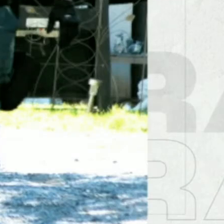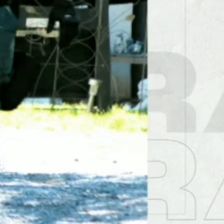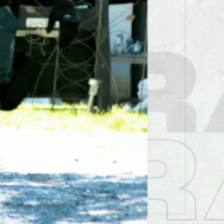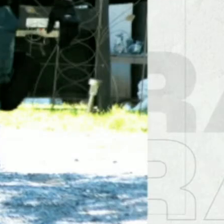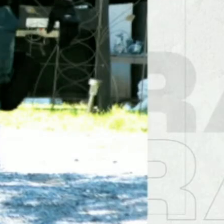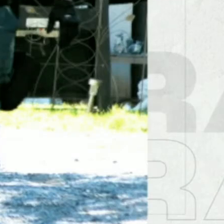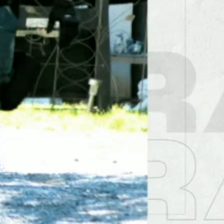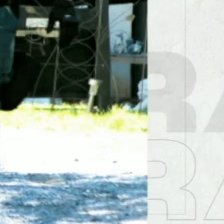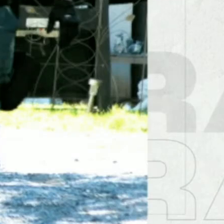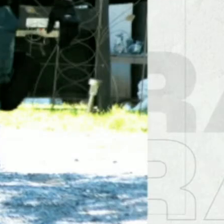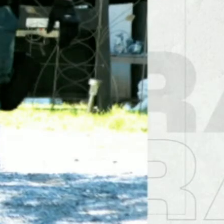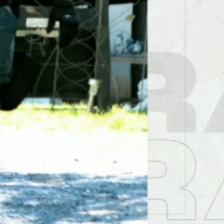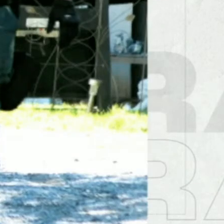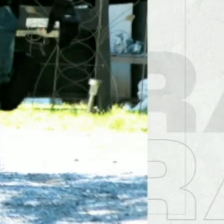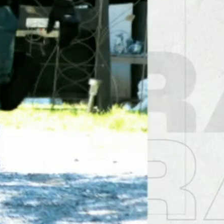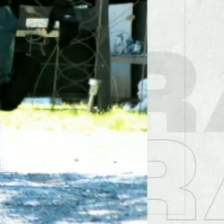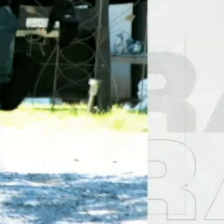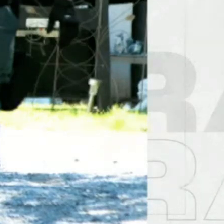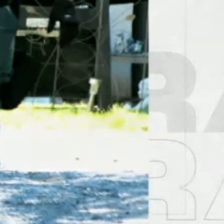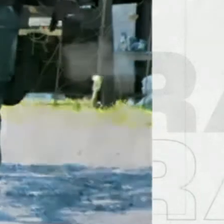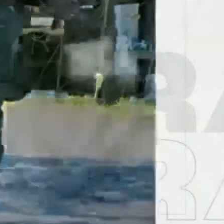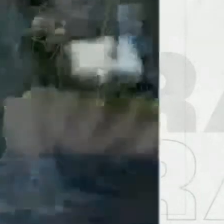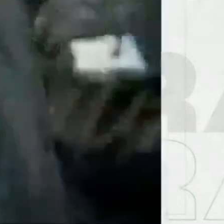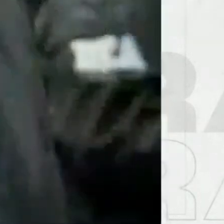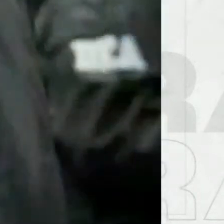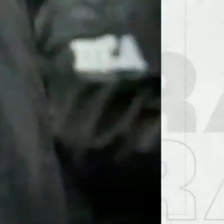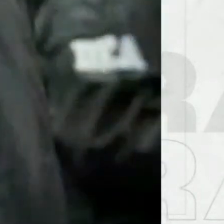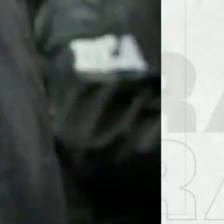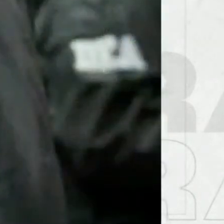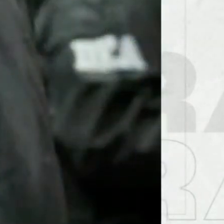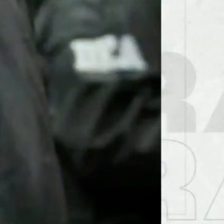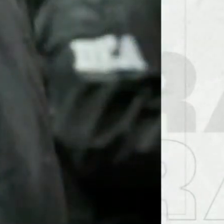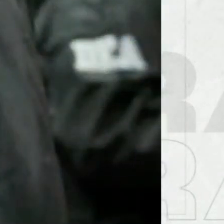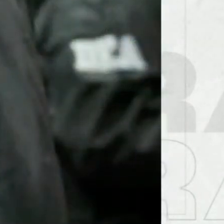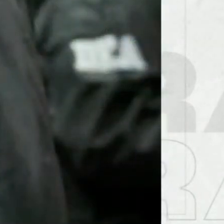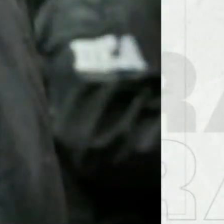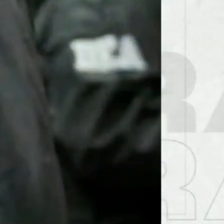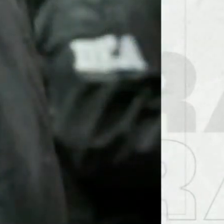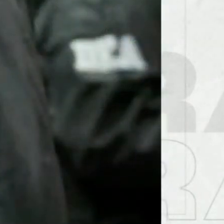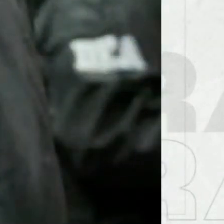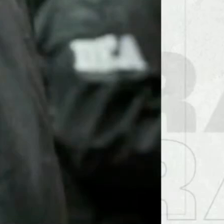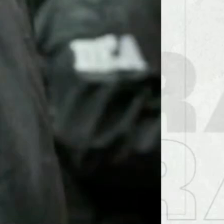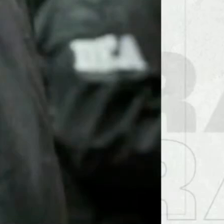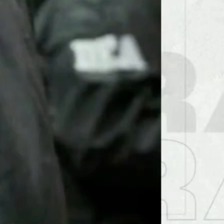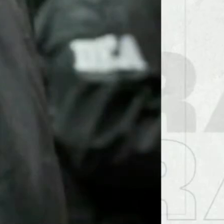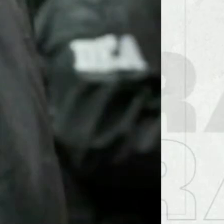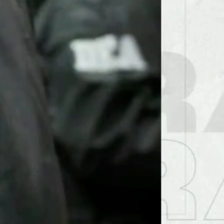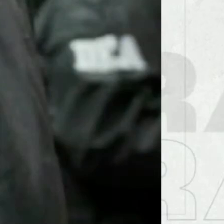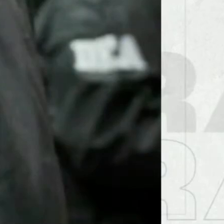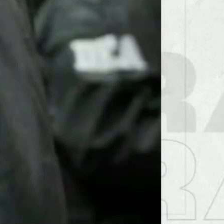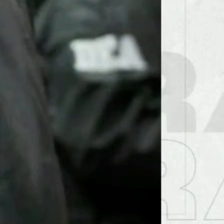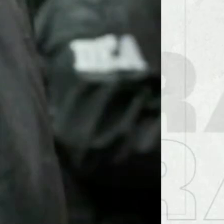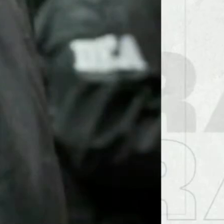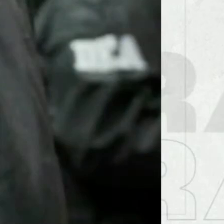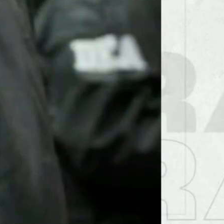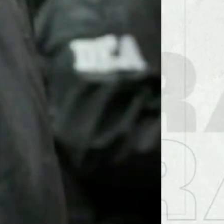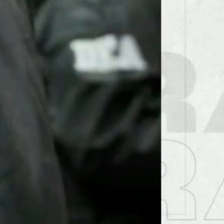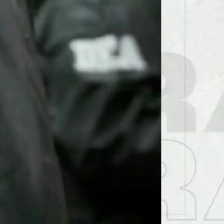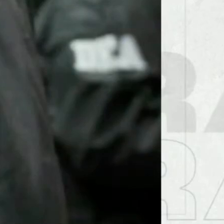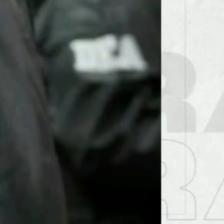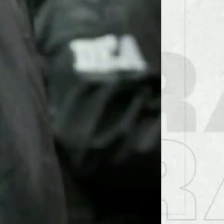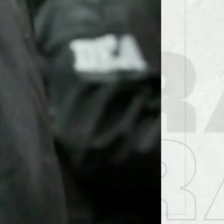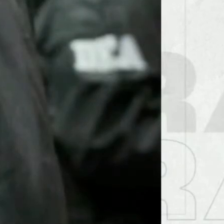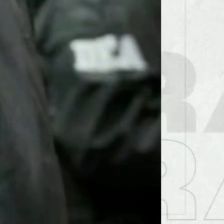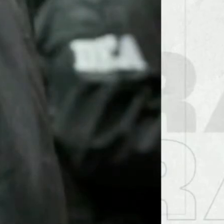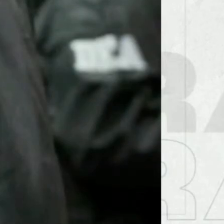otras tantas afirmaciones, por ejemplo, que Ismael Zambada ya no lidera el cártel de Sinaloa por cuestiones de salud, y otros tantos asuntos. Para